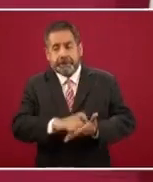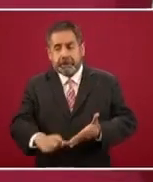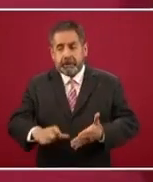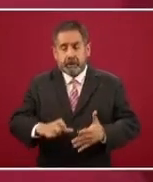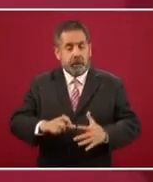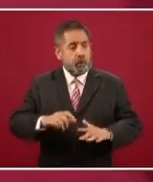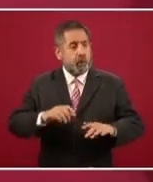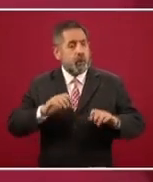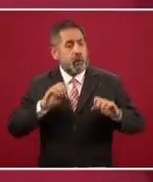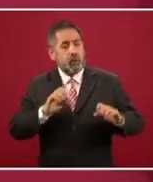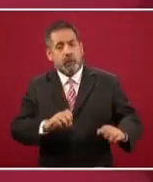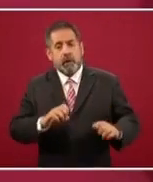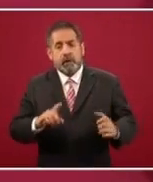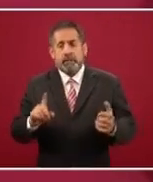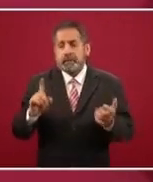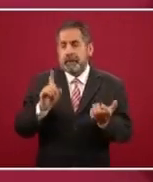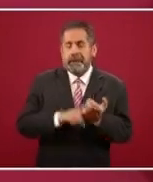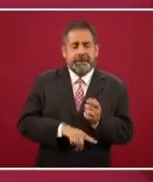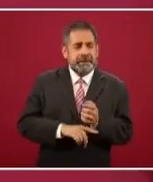un palacio